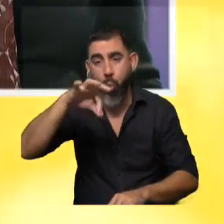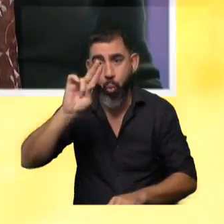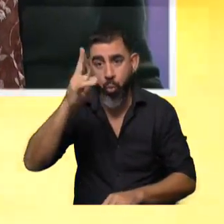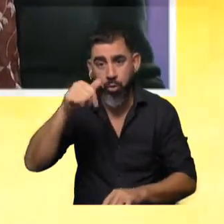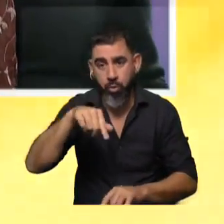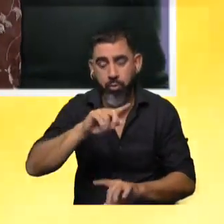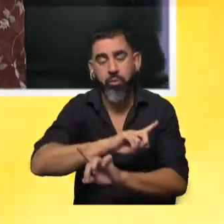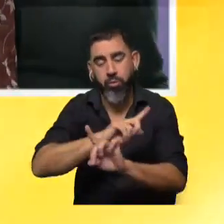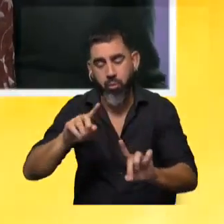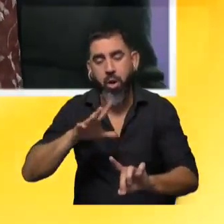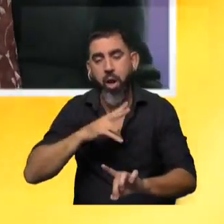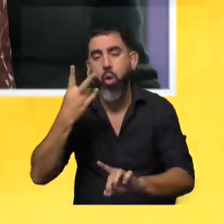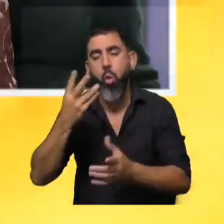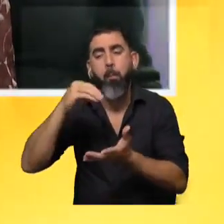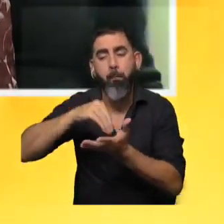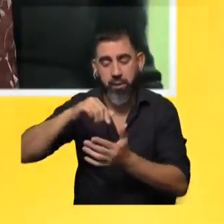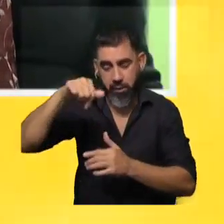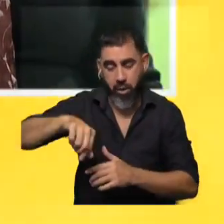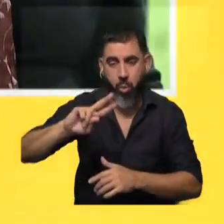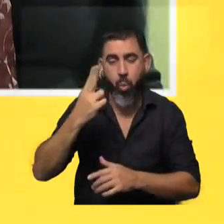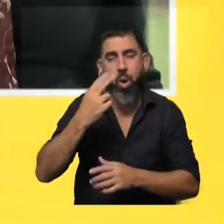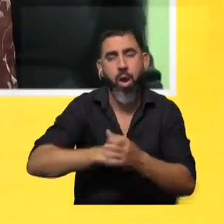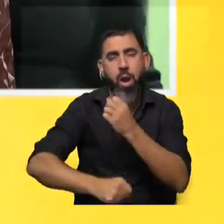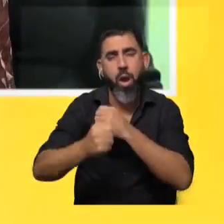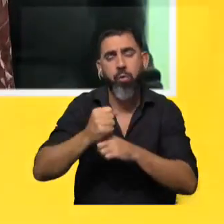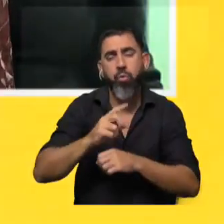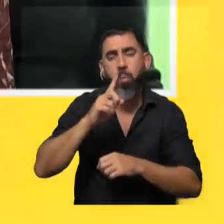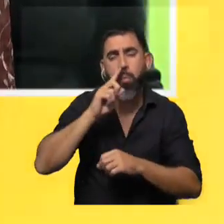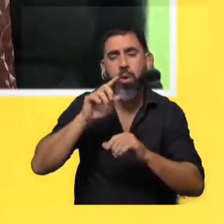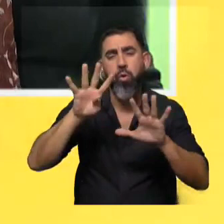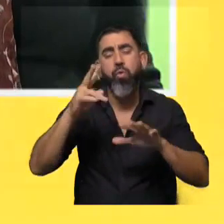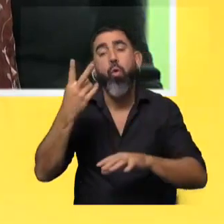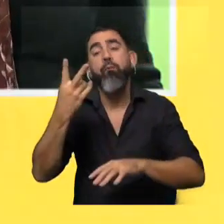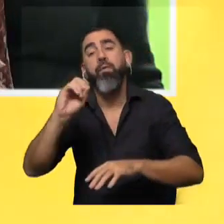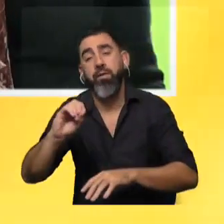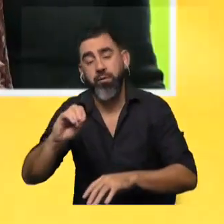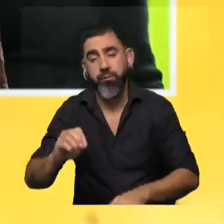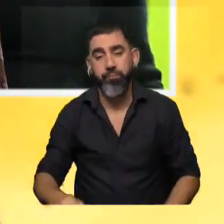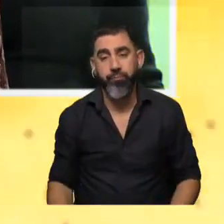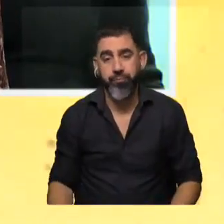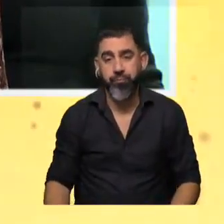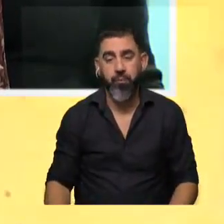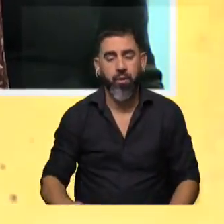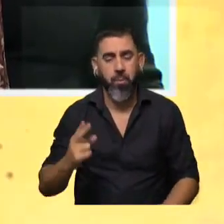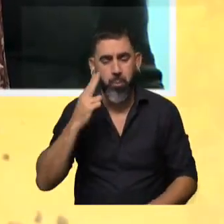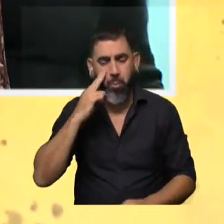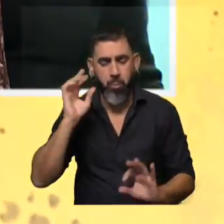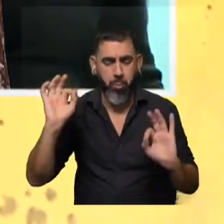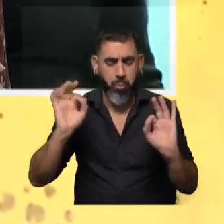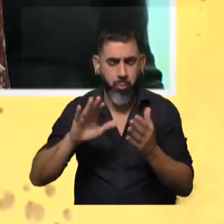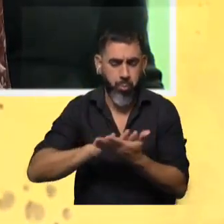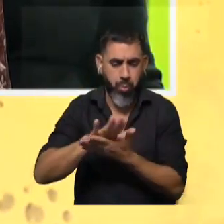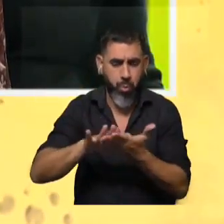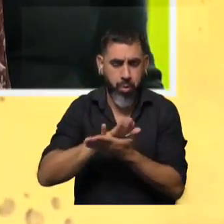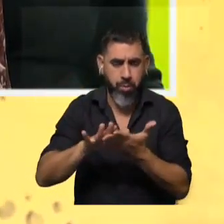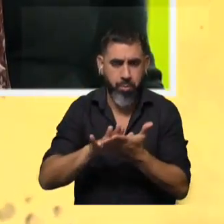Ya habían descritas 2 especies de flebótomos en la década del 20 del siglo pasado, pero que no tenían implicancias ninguna en cuanto